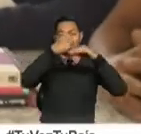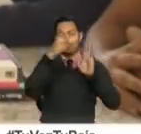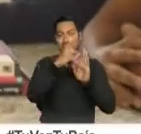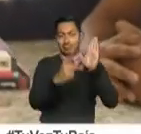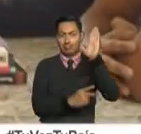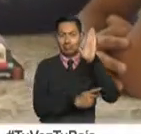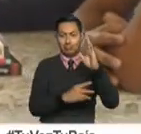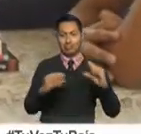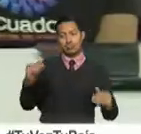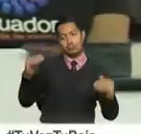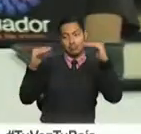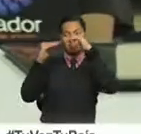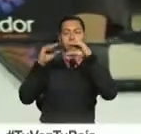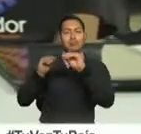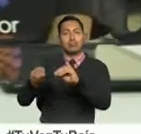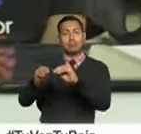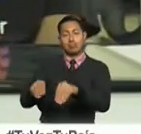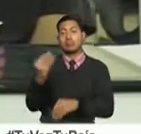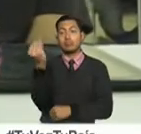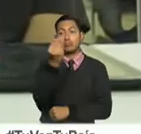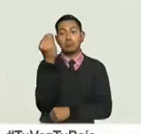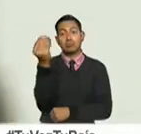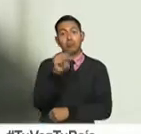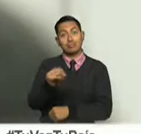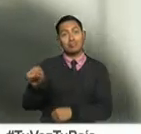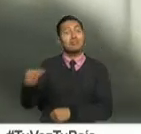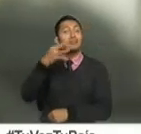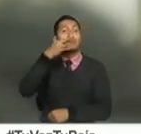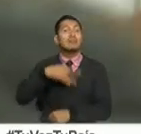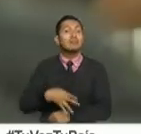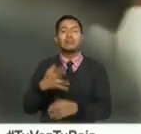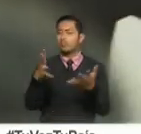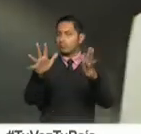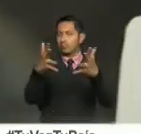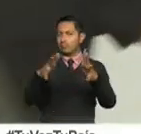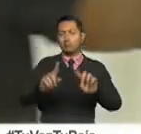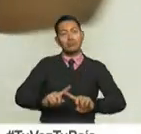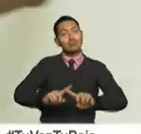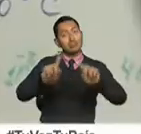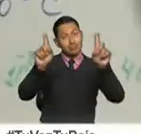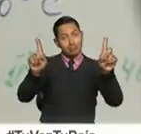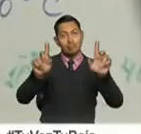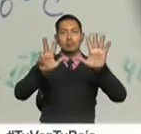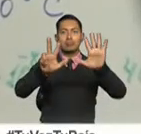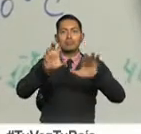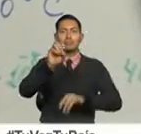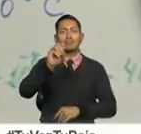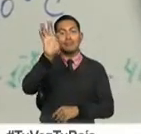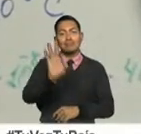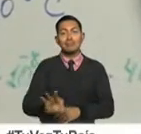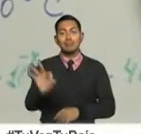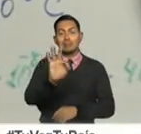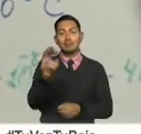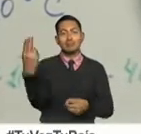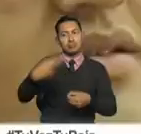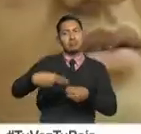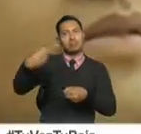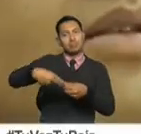de nivelación, los jóvenes no deberán rendir un examen, pero deberán aprobarlo con un 80%